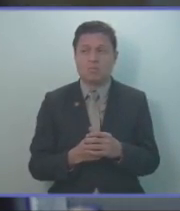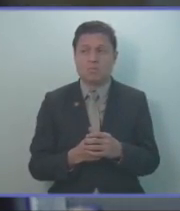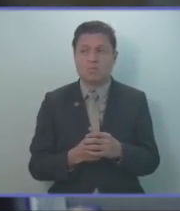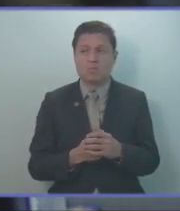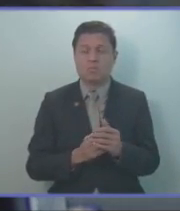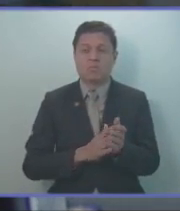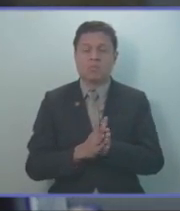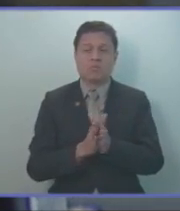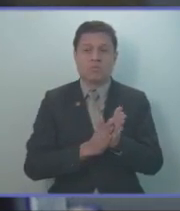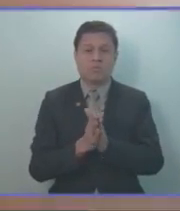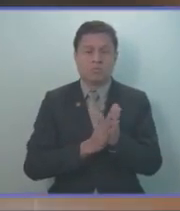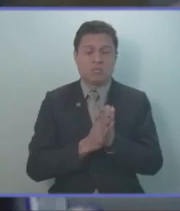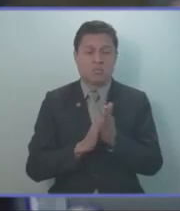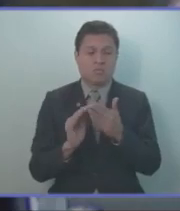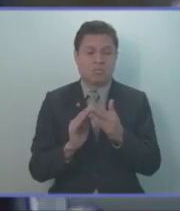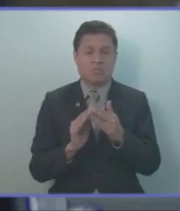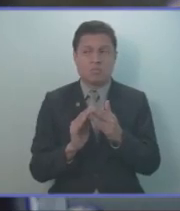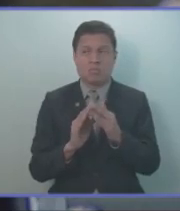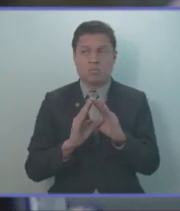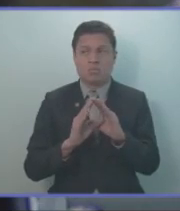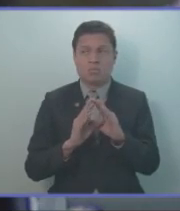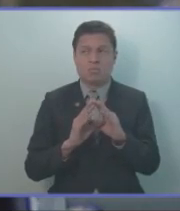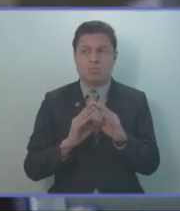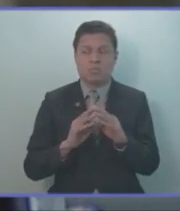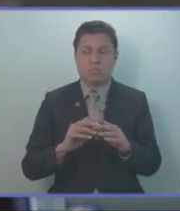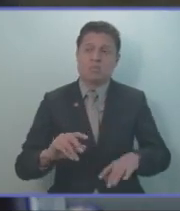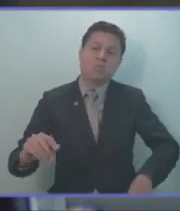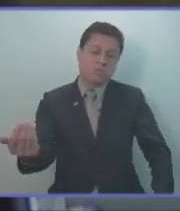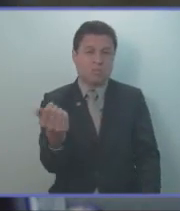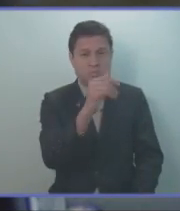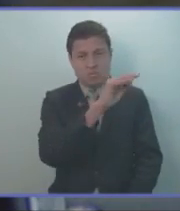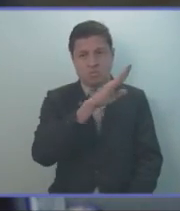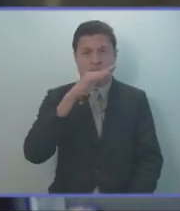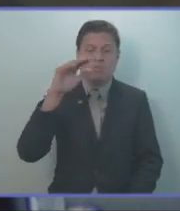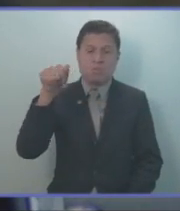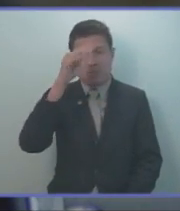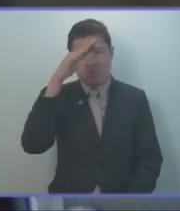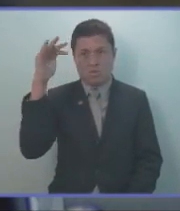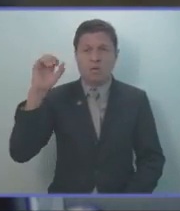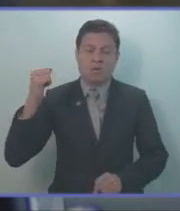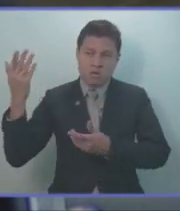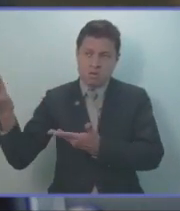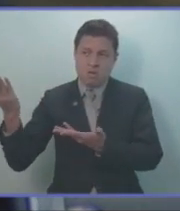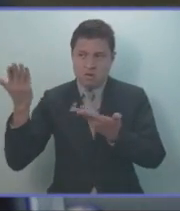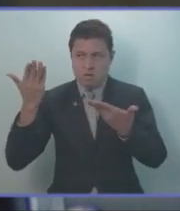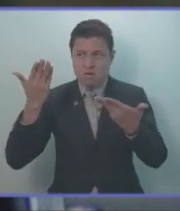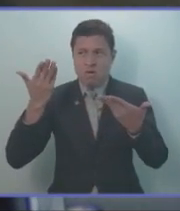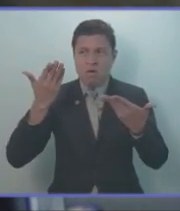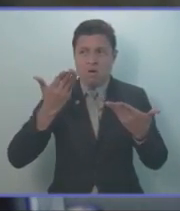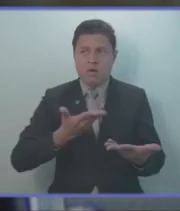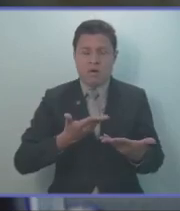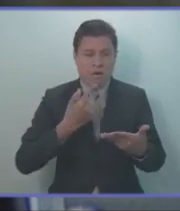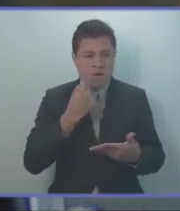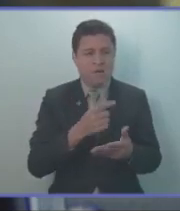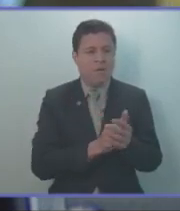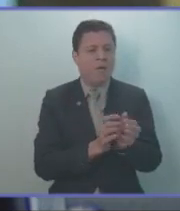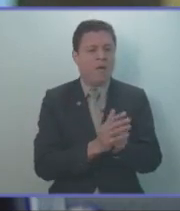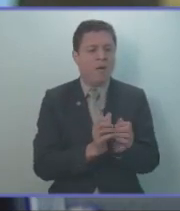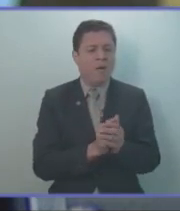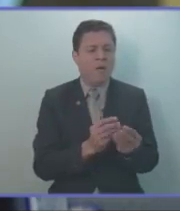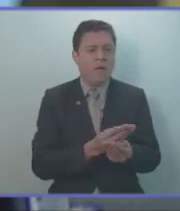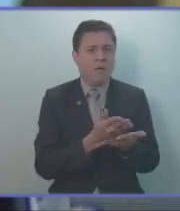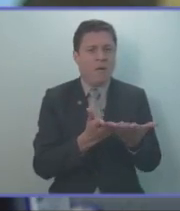la comunidad internacional, para que la comunidad internacional contribuya a buscar una salida a la